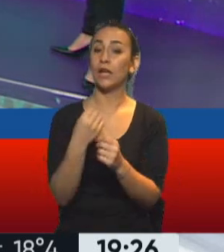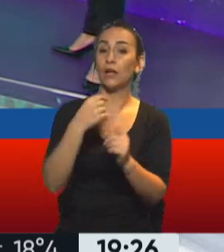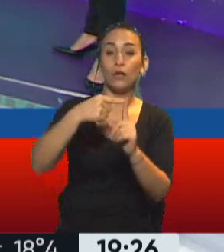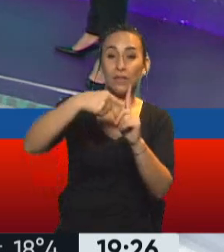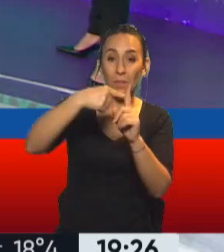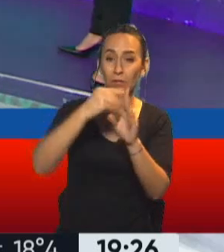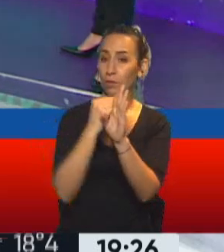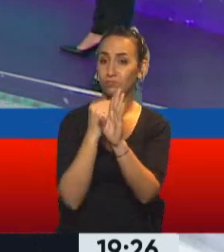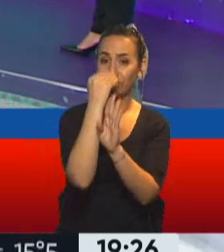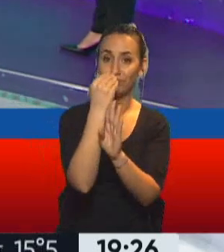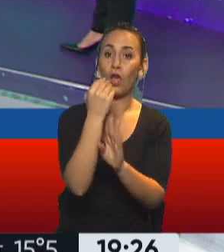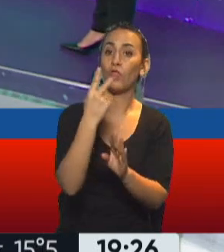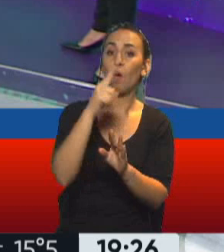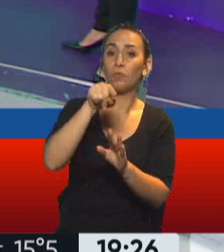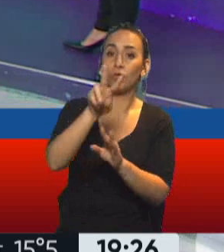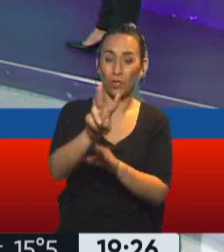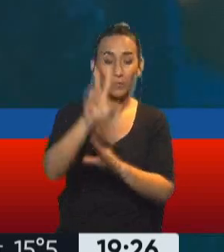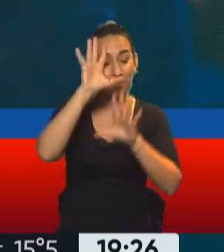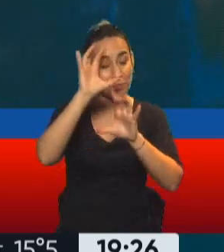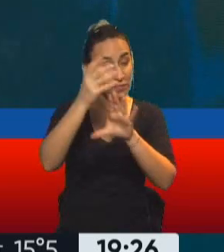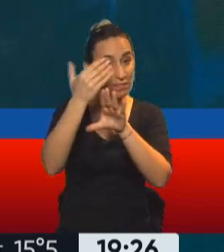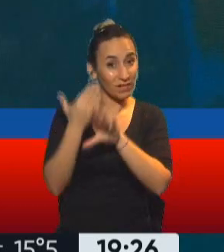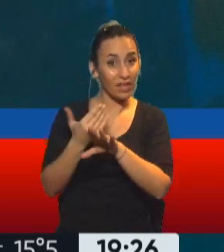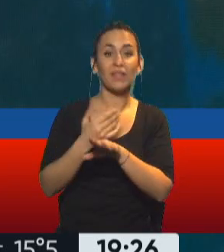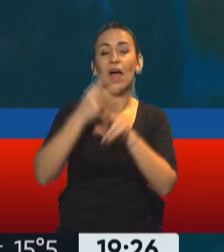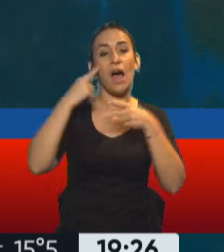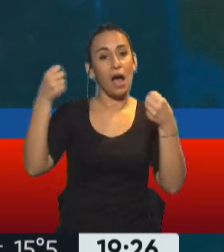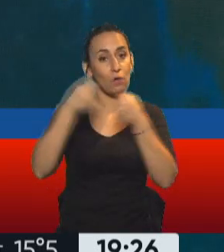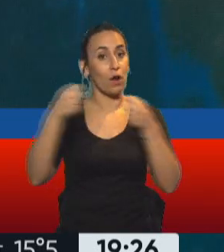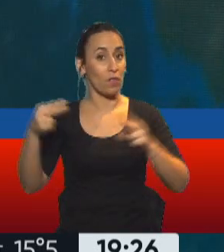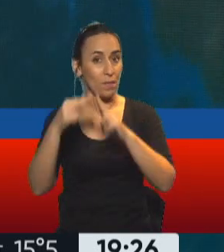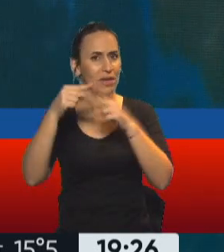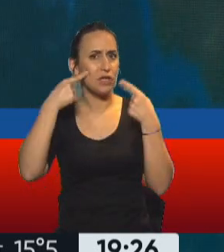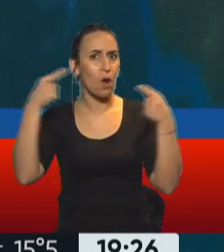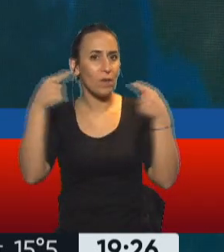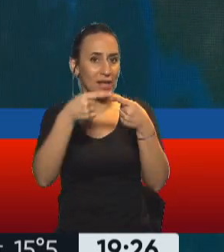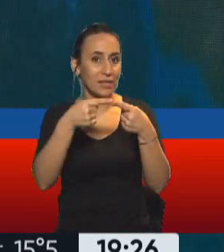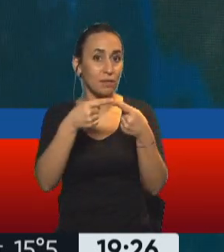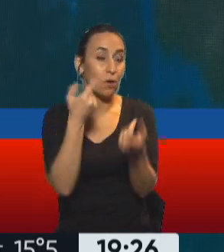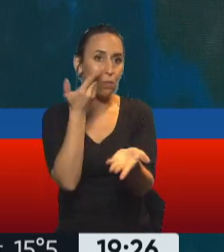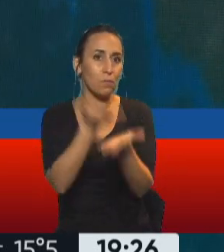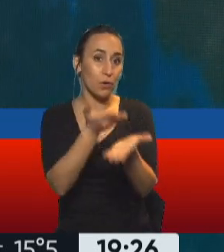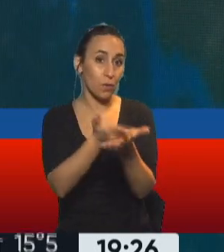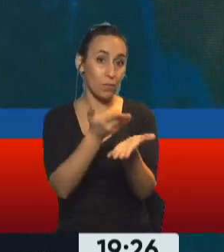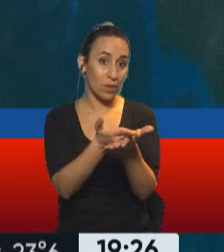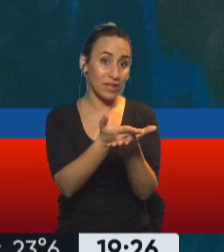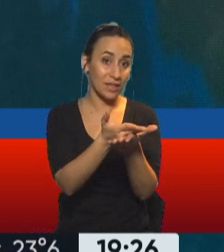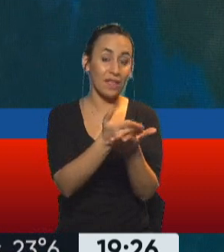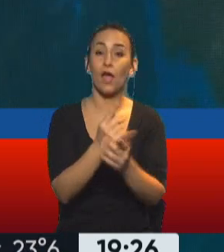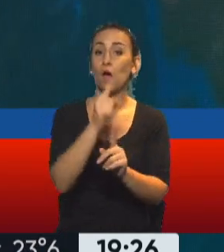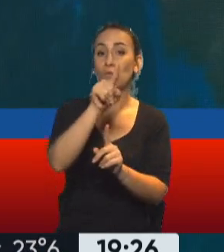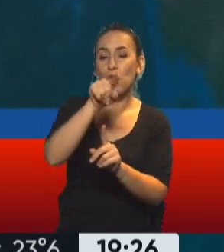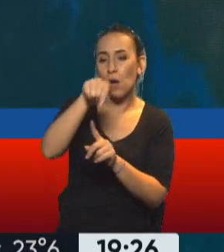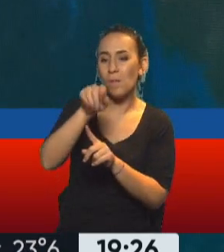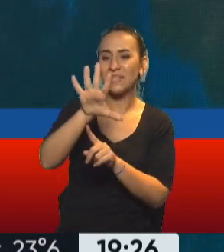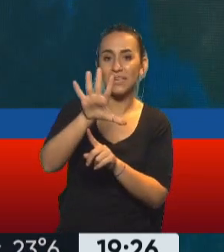su momento el llamado Acuerdo de París lo que buscaba era reducir, una propuesta de reducción de